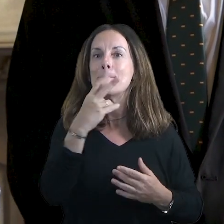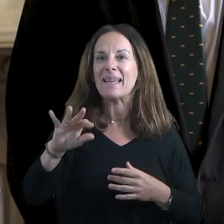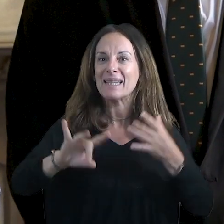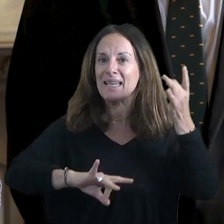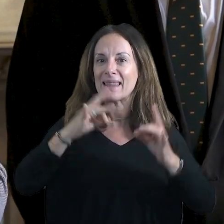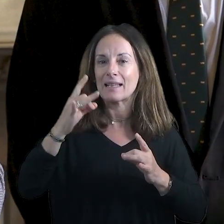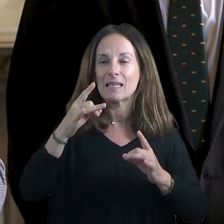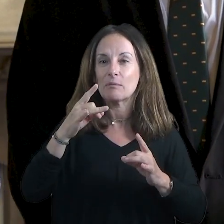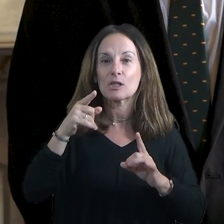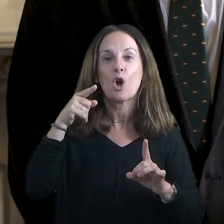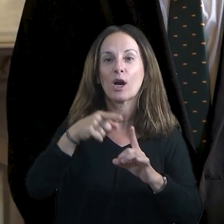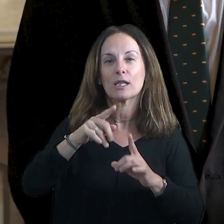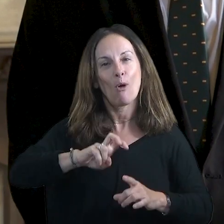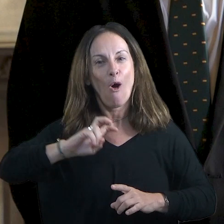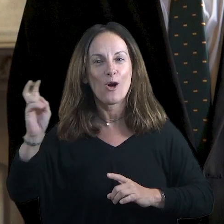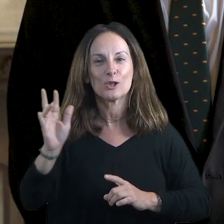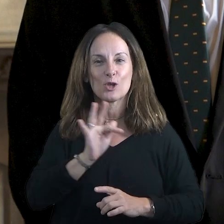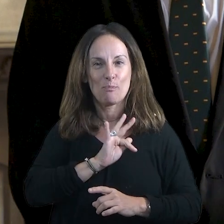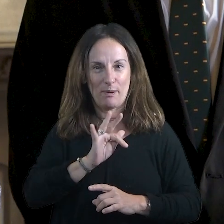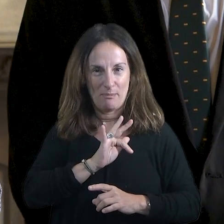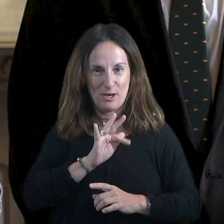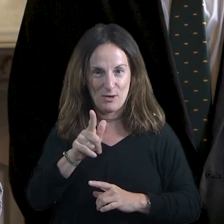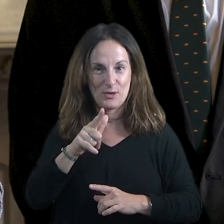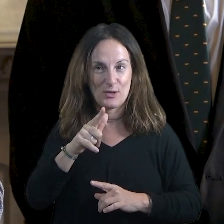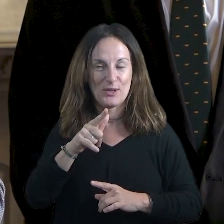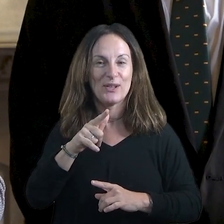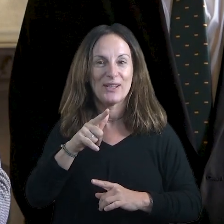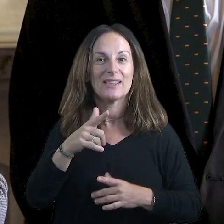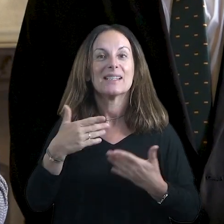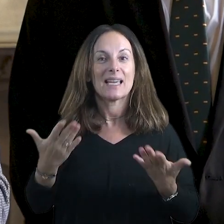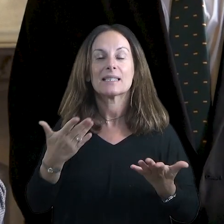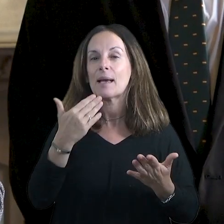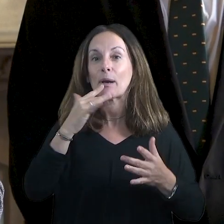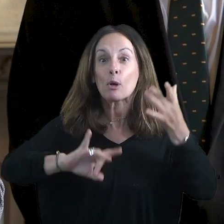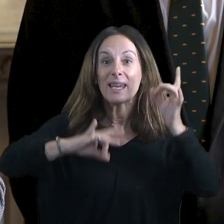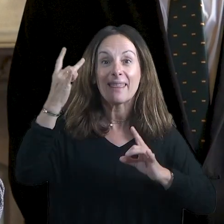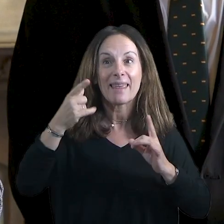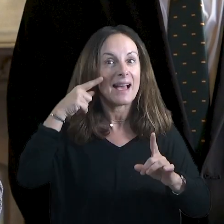para poder optar también a otros premios que tenemos, que son las mejores 12 iniciativas,